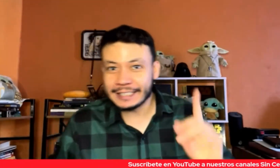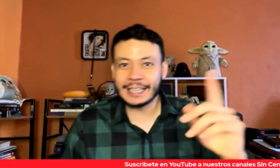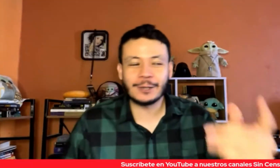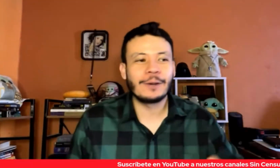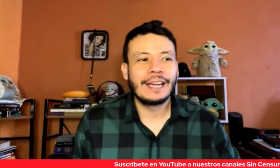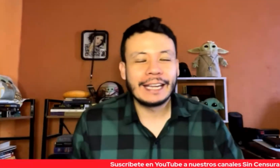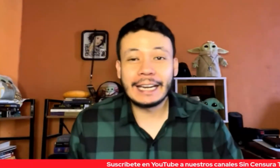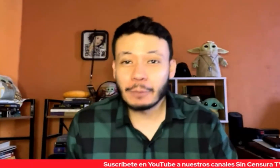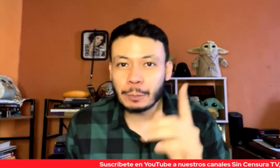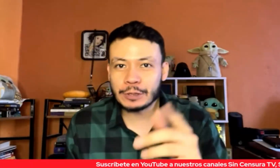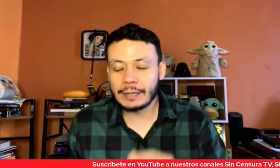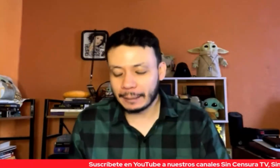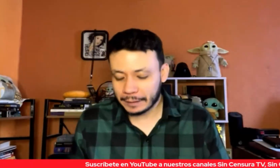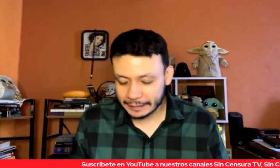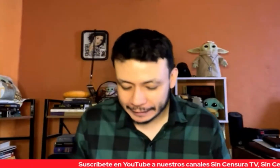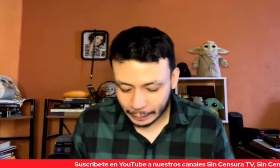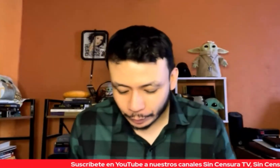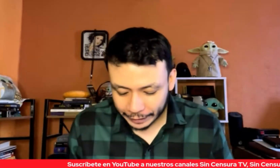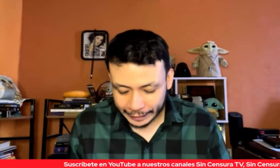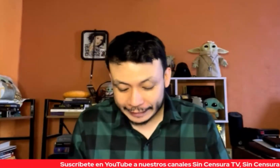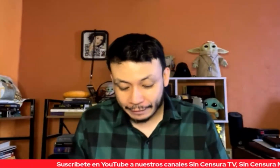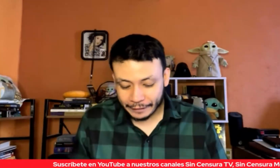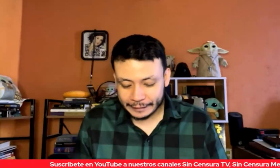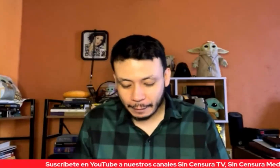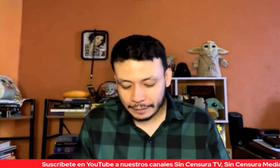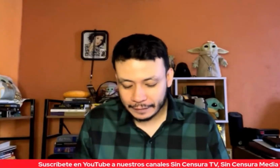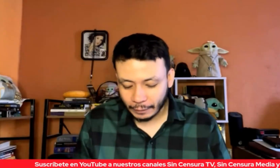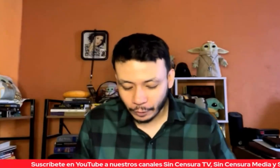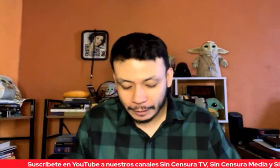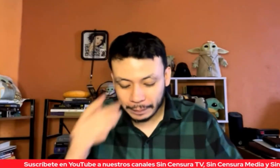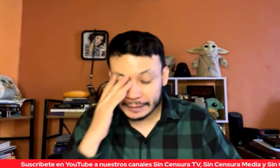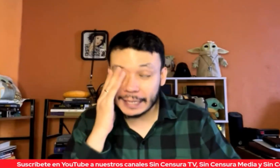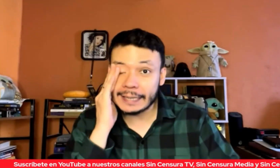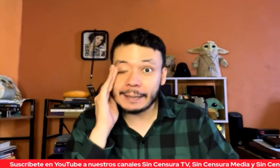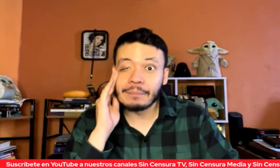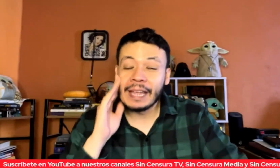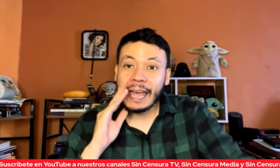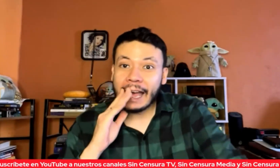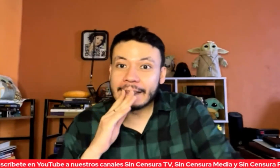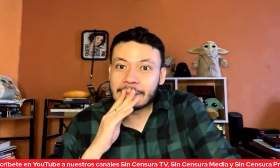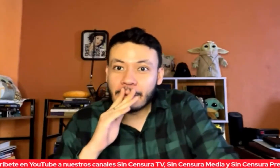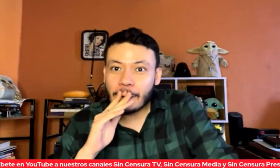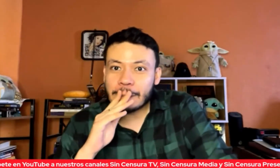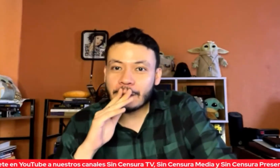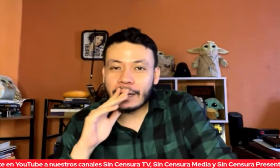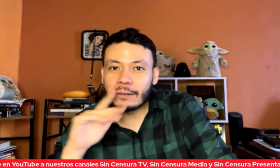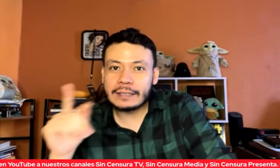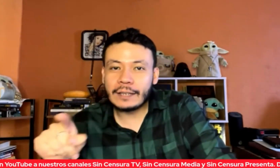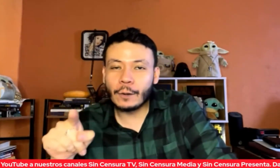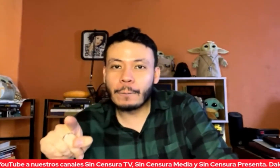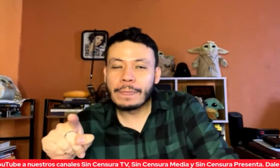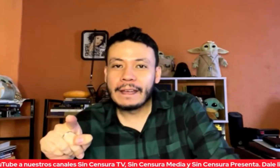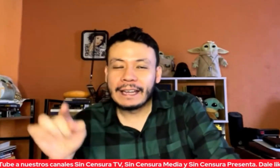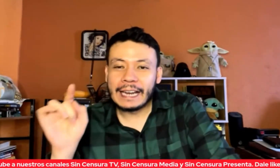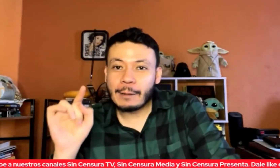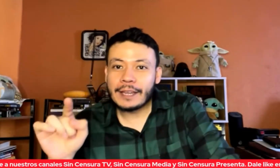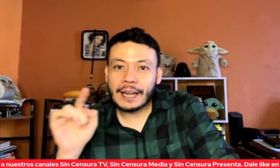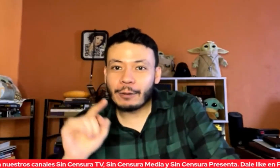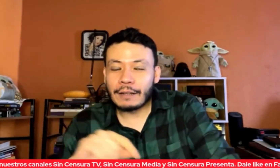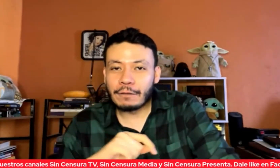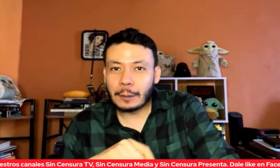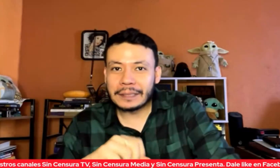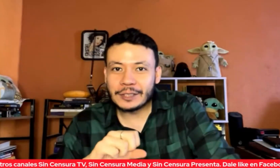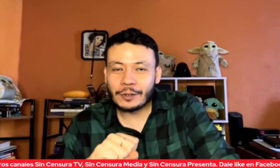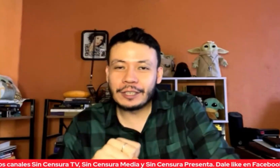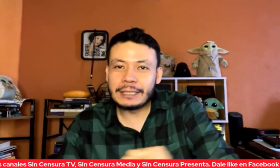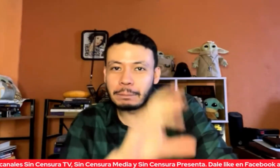ayer mismo les dije yo que era muy posible que el presidente lo dijera y efectivamente hoy el presidente Andrés Manuel López Obrador dijo que le había